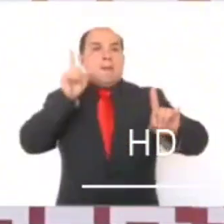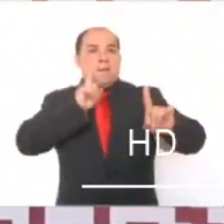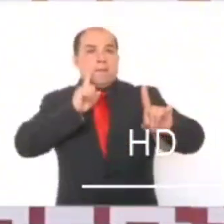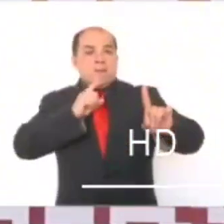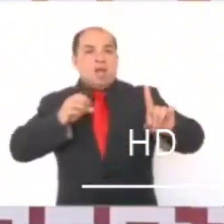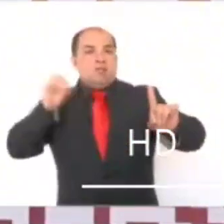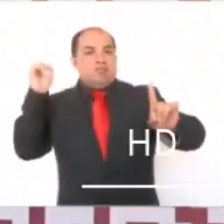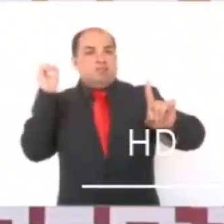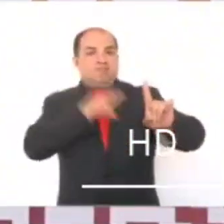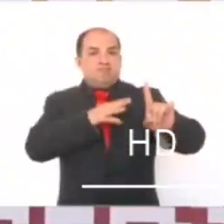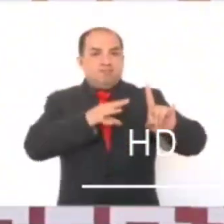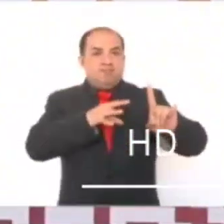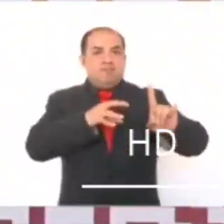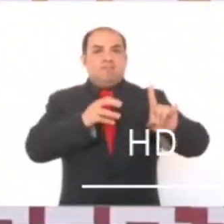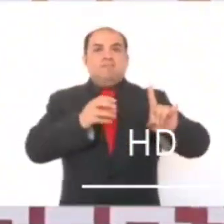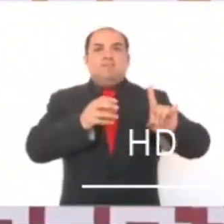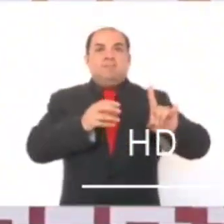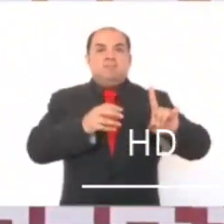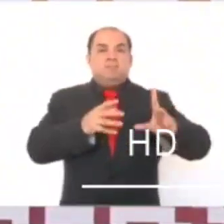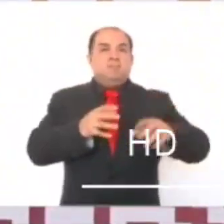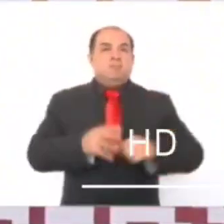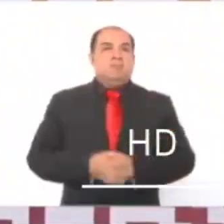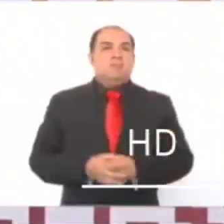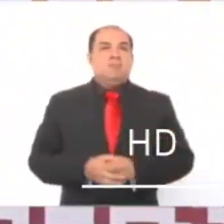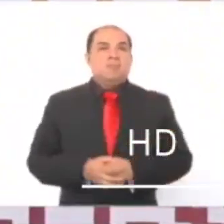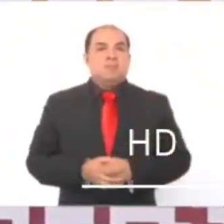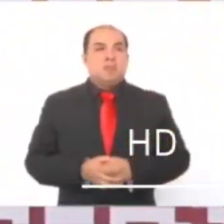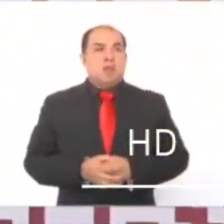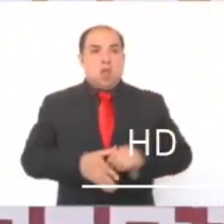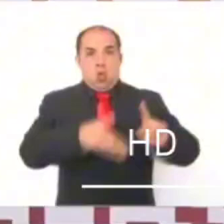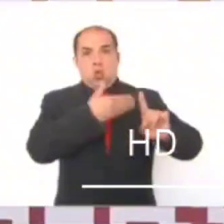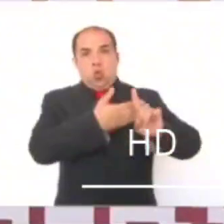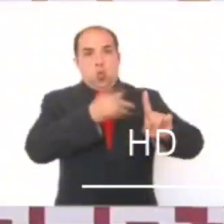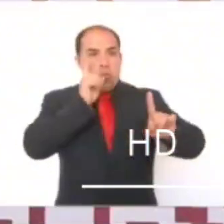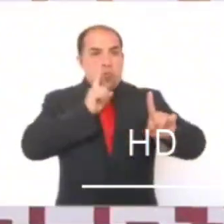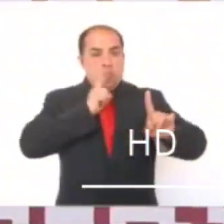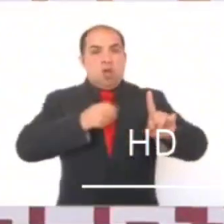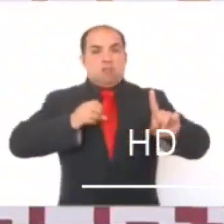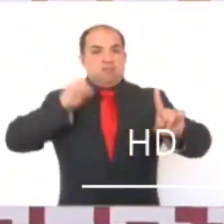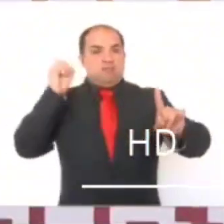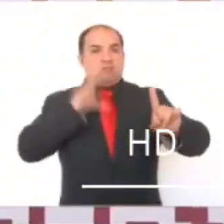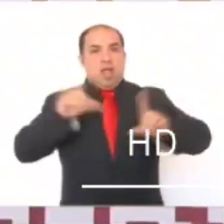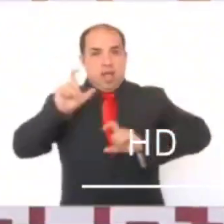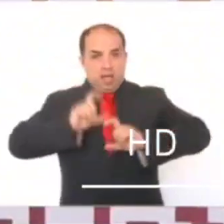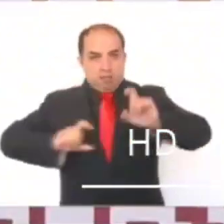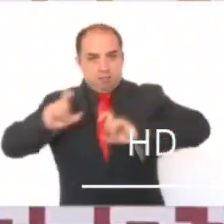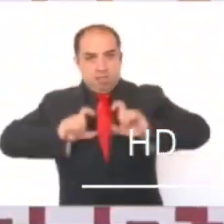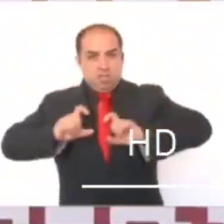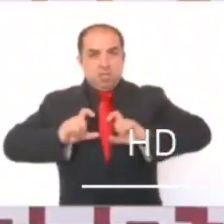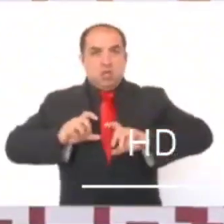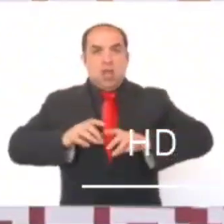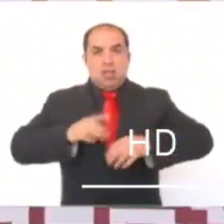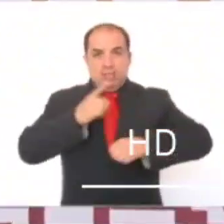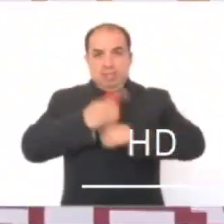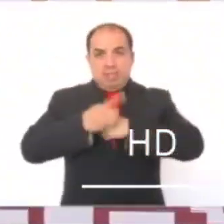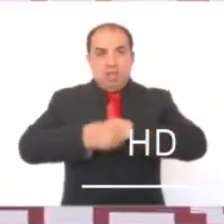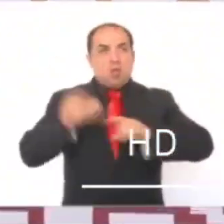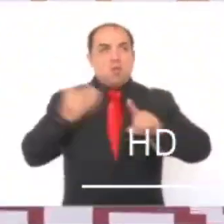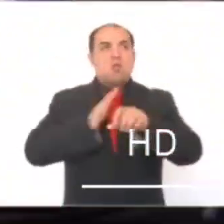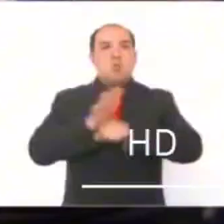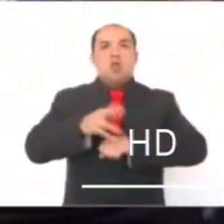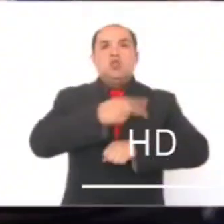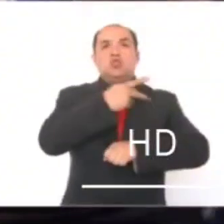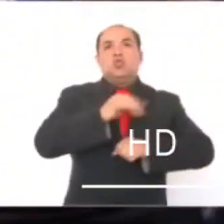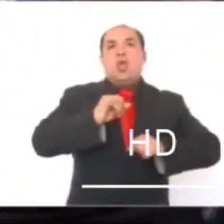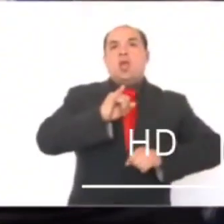corrosivas, cáusticas, tóxicas o similares en el cuerpo de una mujer, y que tienen el objetivo de borrar su